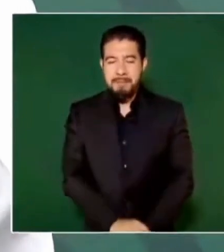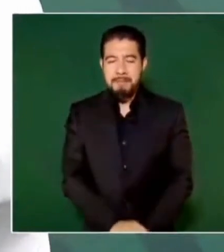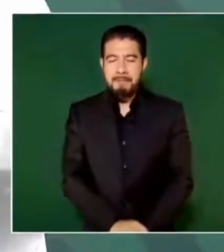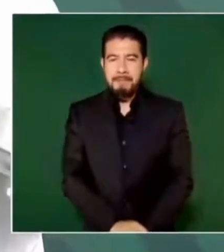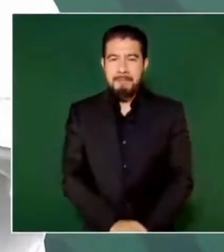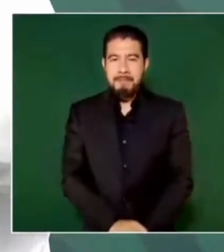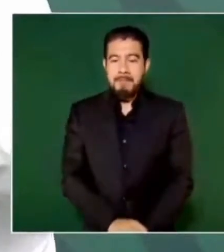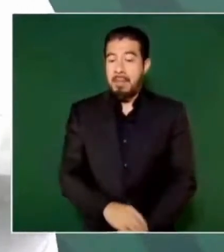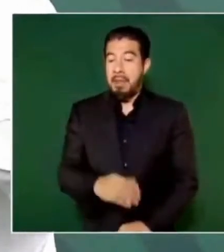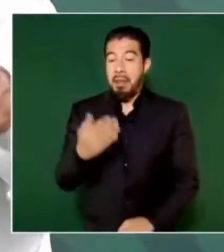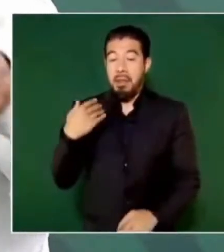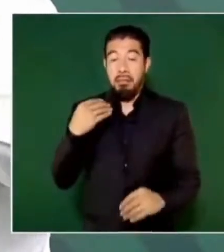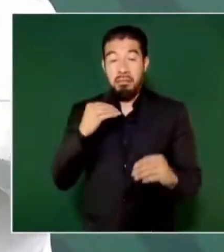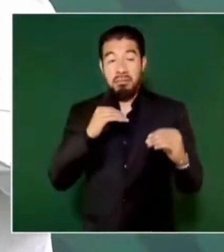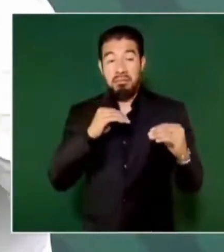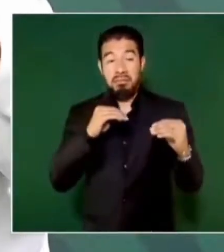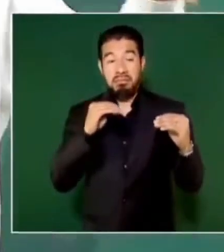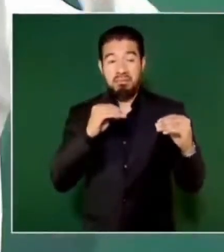hubo conflictos